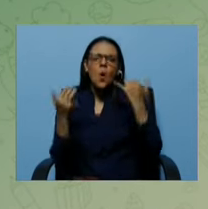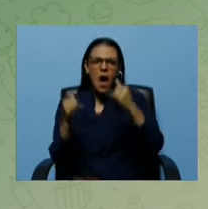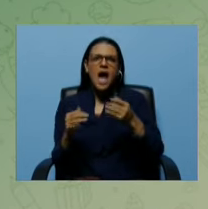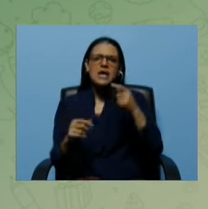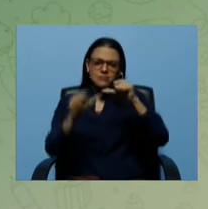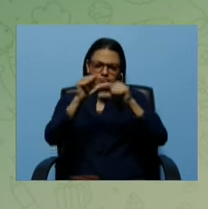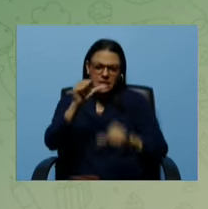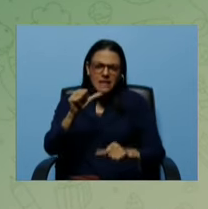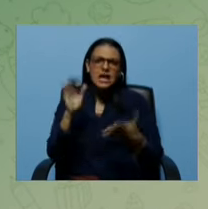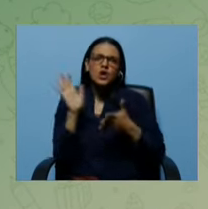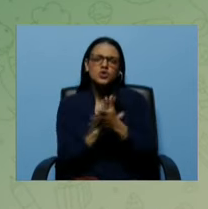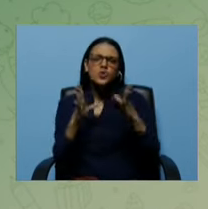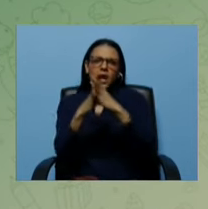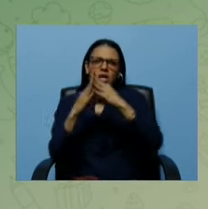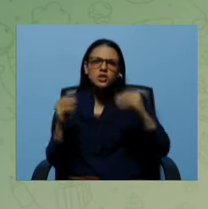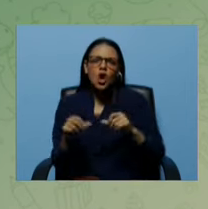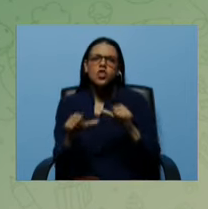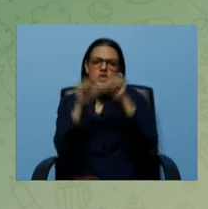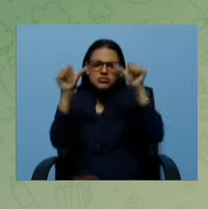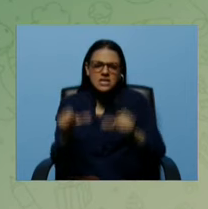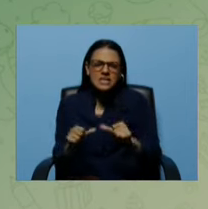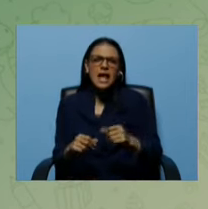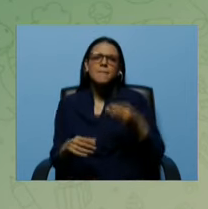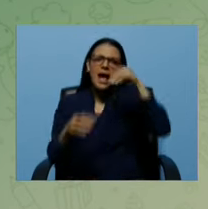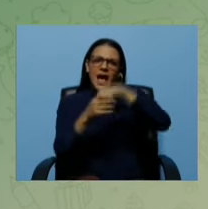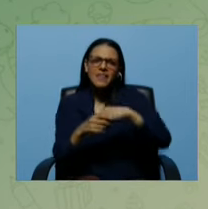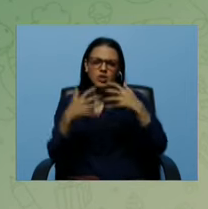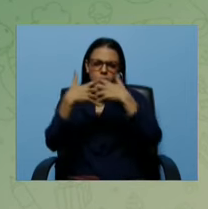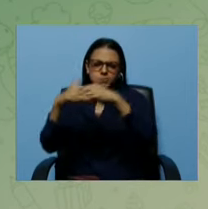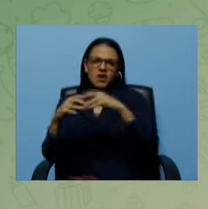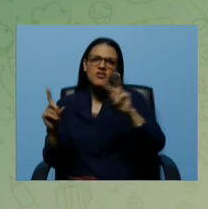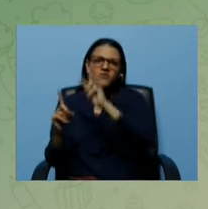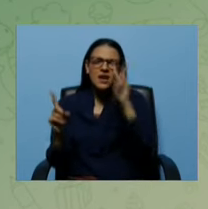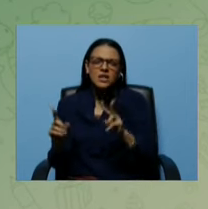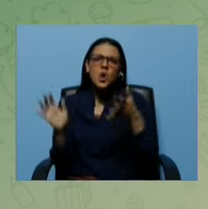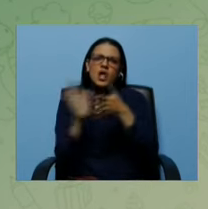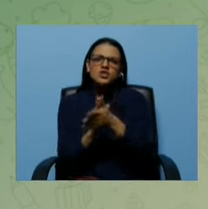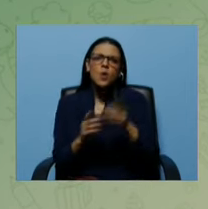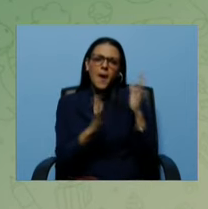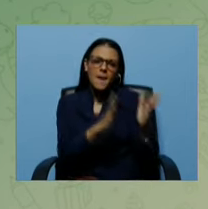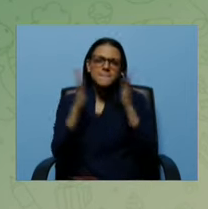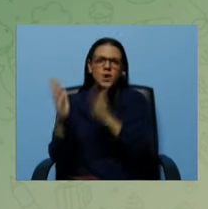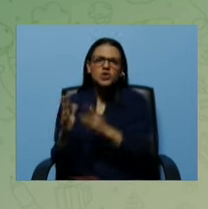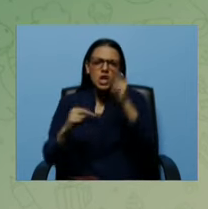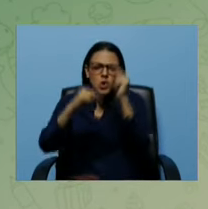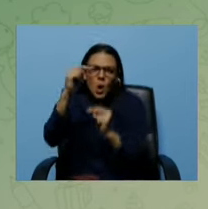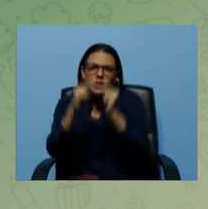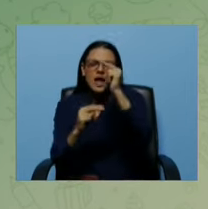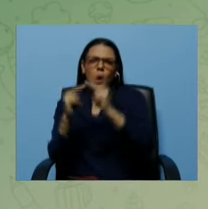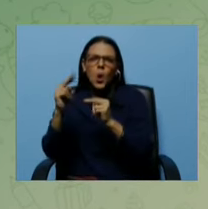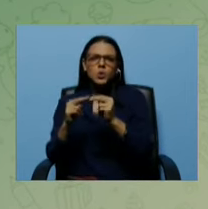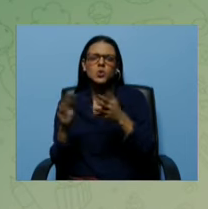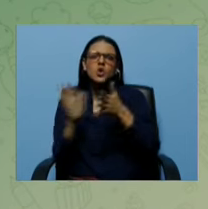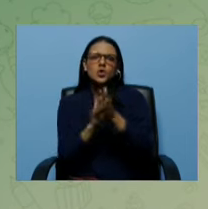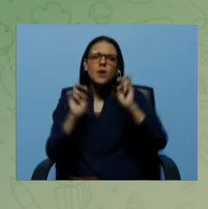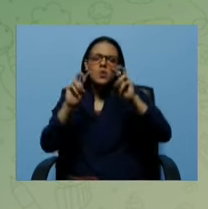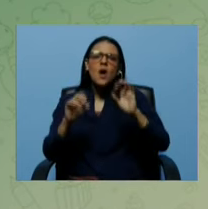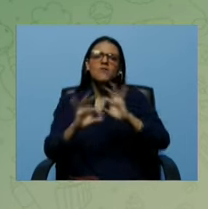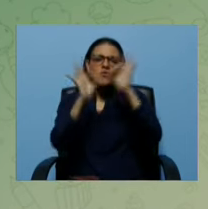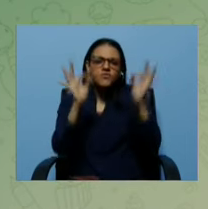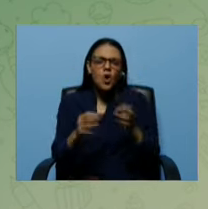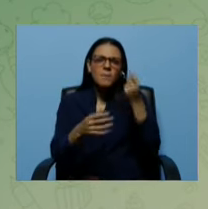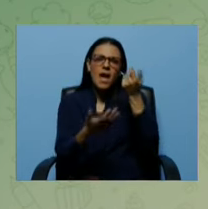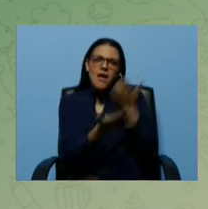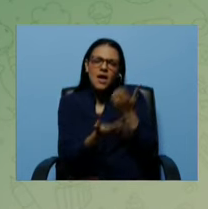desarrollo de todo el sistema industrial de Venezuela en el marco del proceso de construcción del nuevo modelo